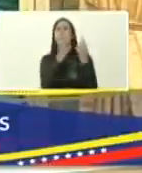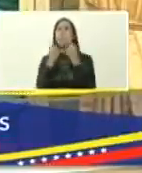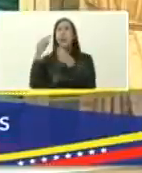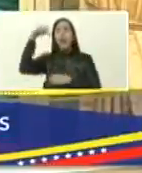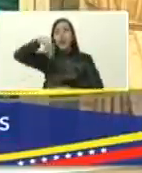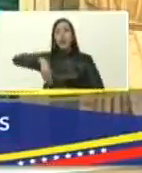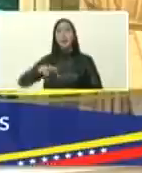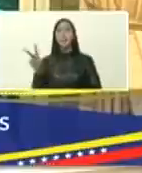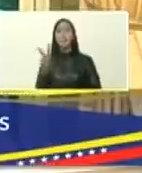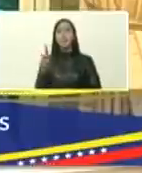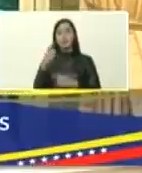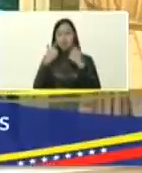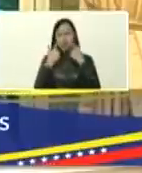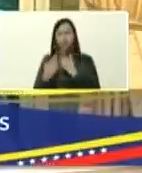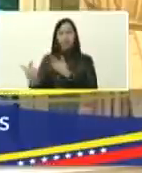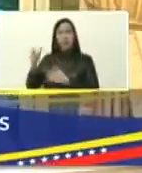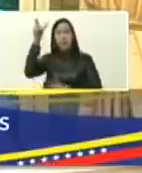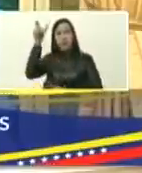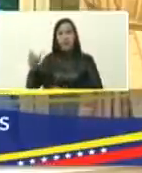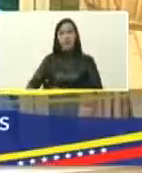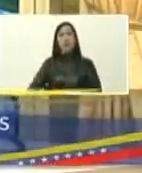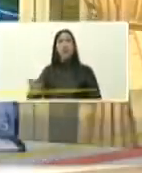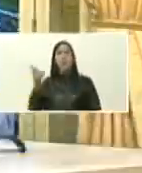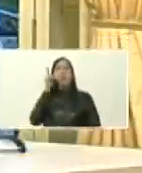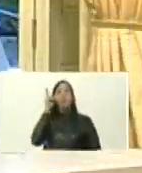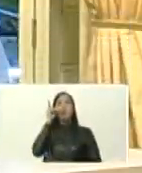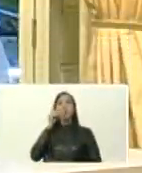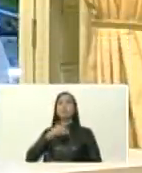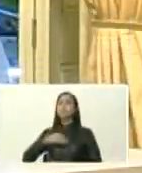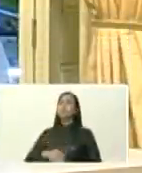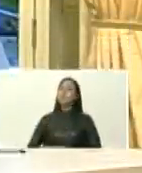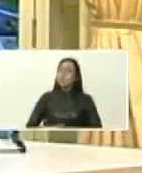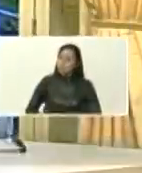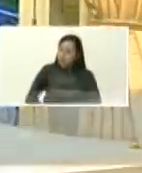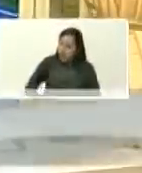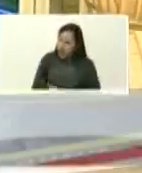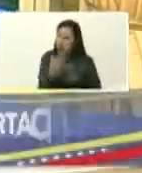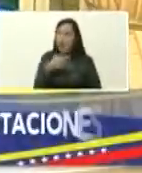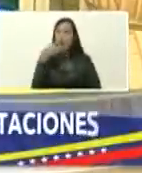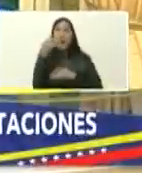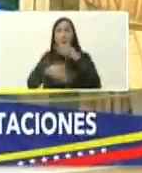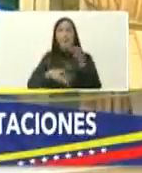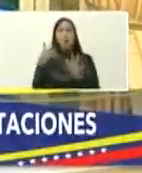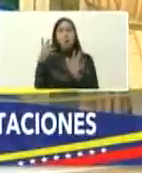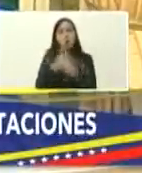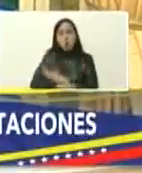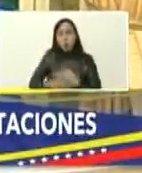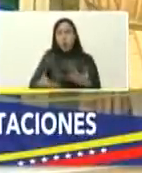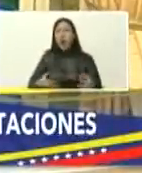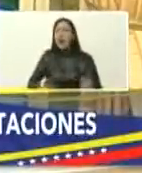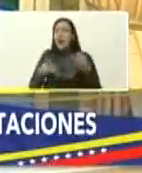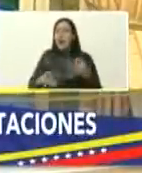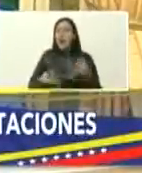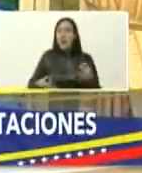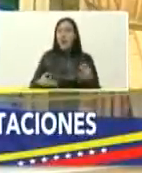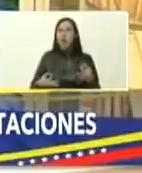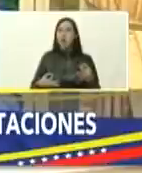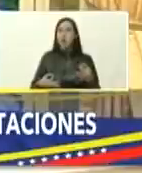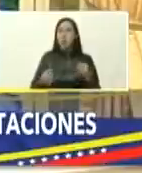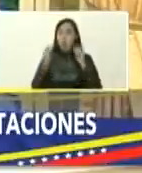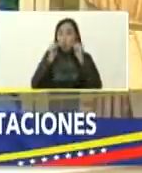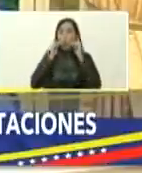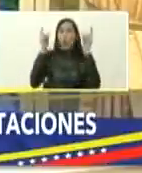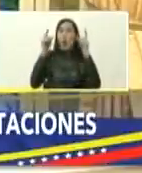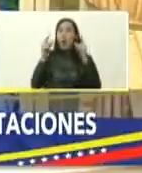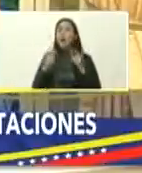Venezuela. Voy a darle la palabra, señora ministra, por favor. Vamos a explicar de qué se trata este decreto, esta sorpresa